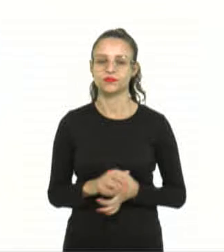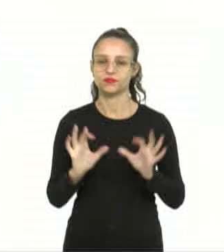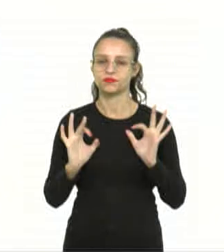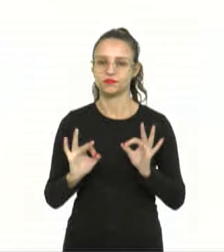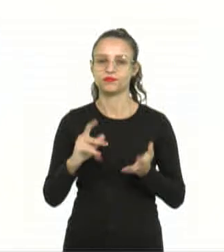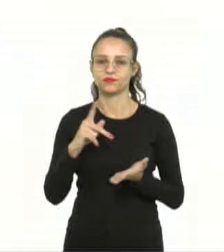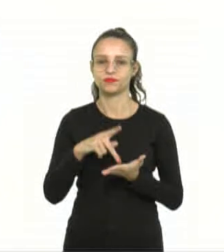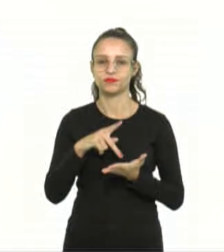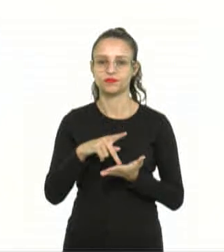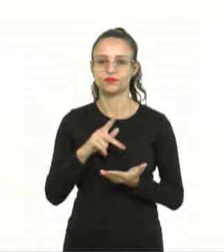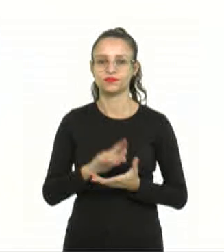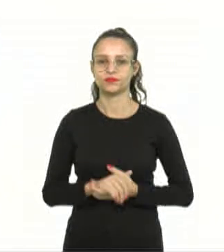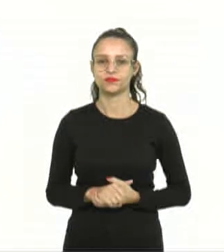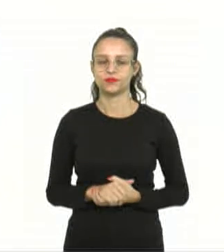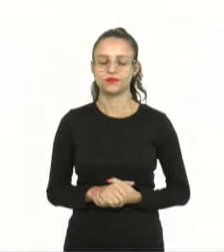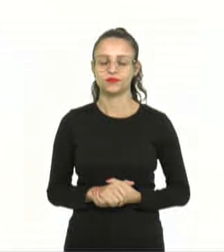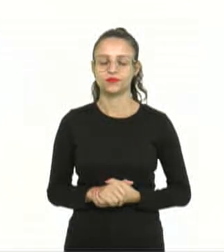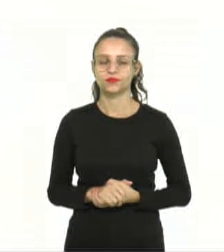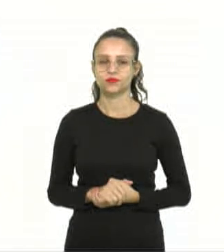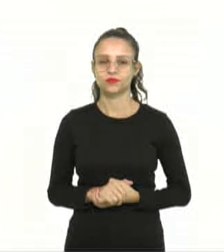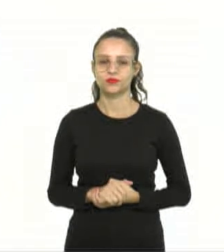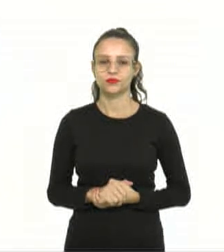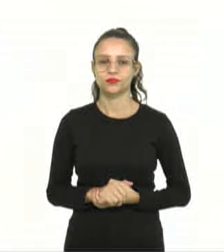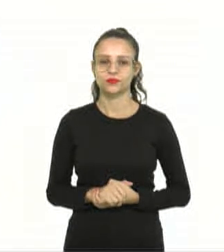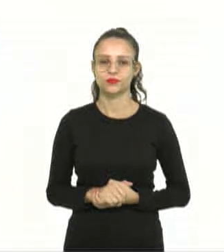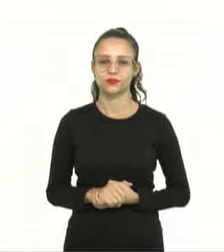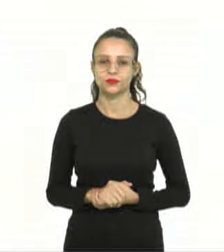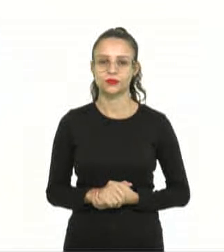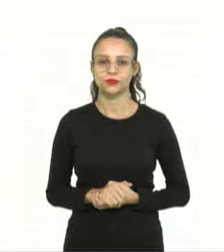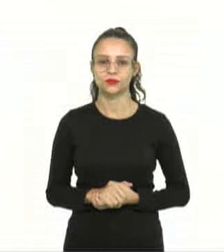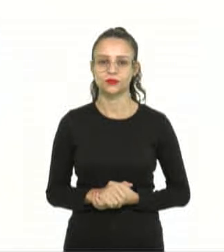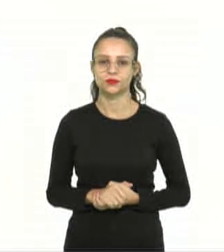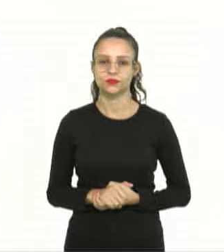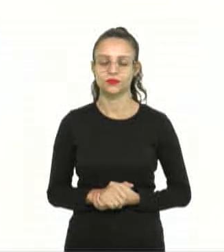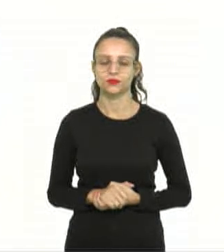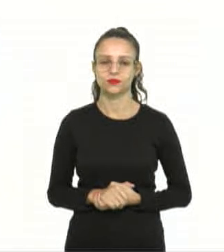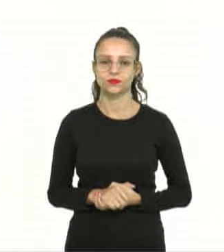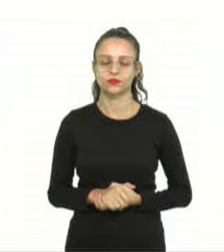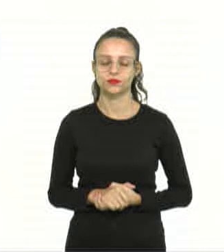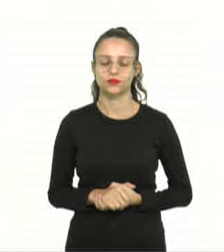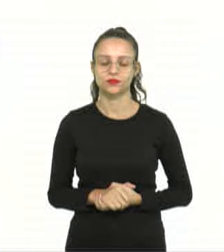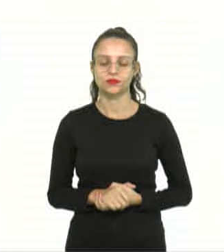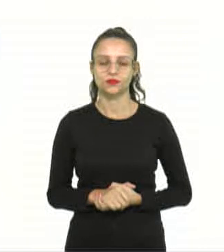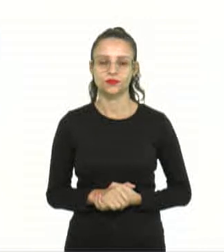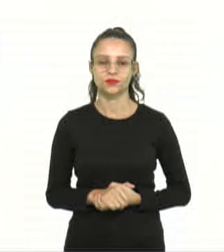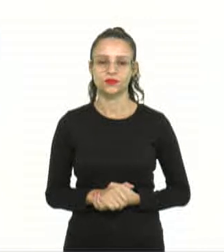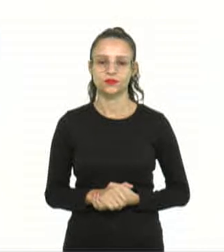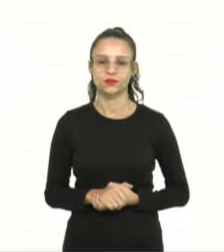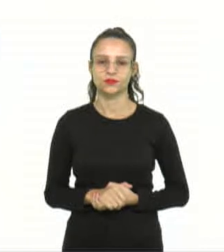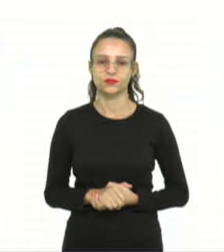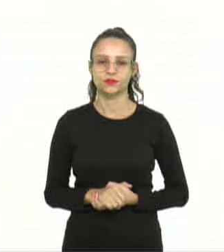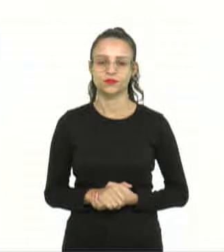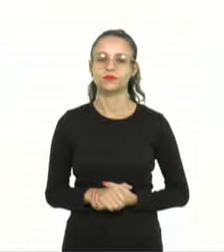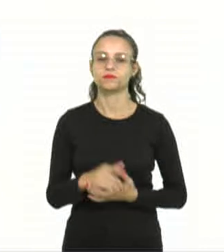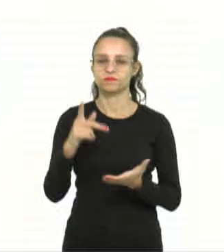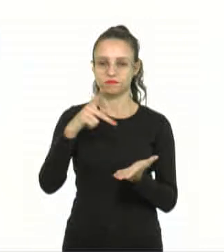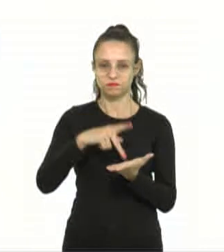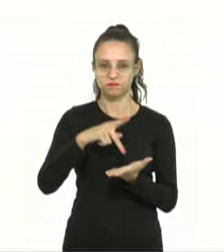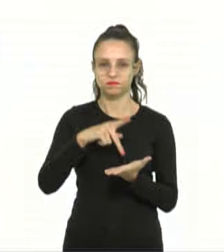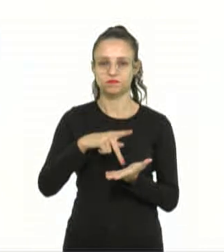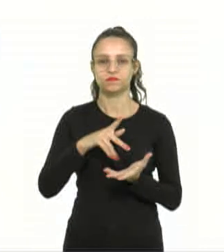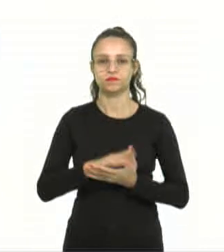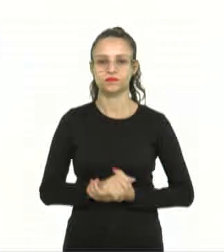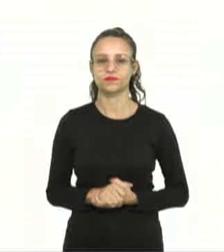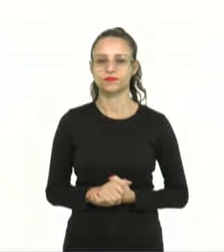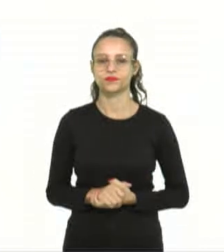verdadero. Varios camiones lanzan los tomates en la plaza del pueblo, verdadero.